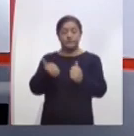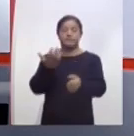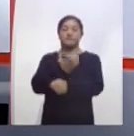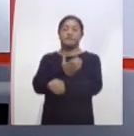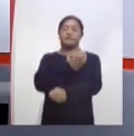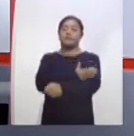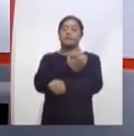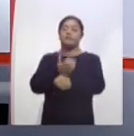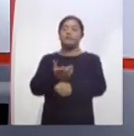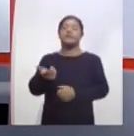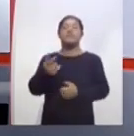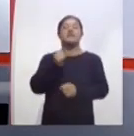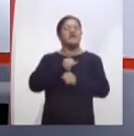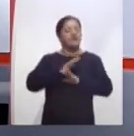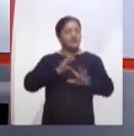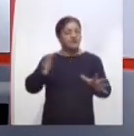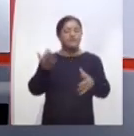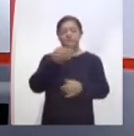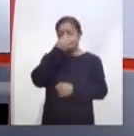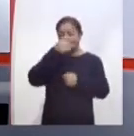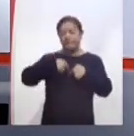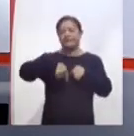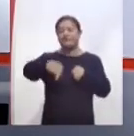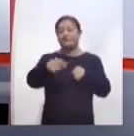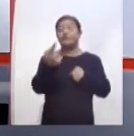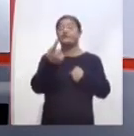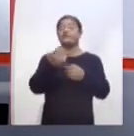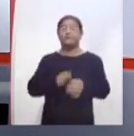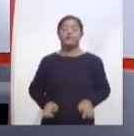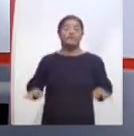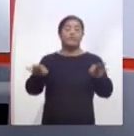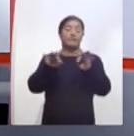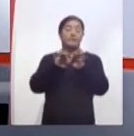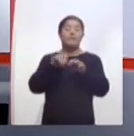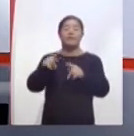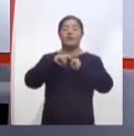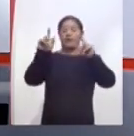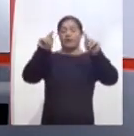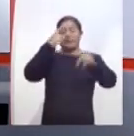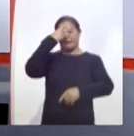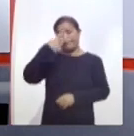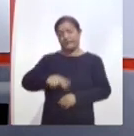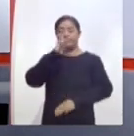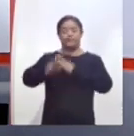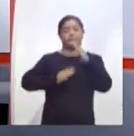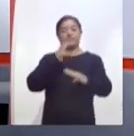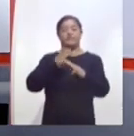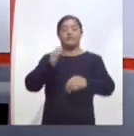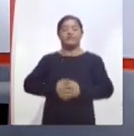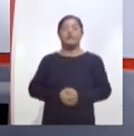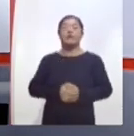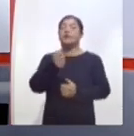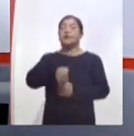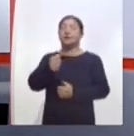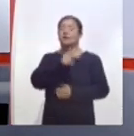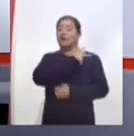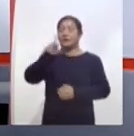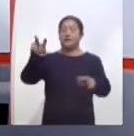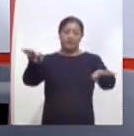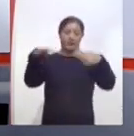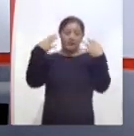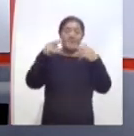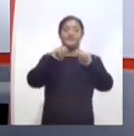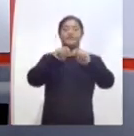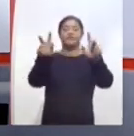con la información más reciente, actualizada e importante de Tlaxcala, México y el mundo. Saludo a quienes nos ven por